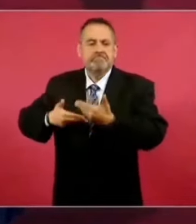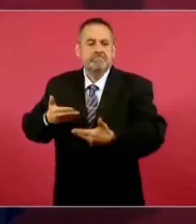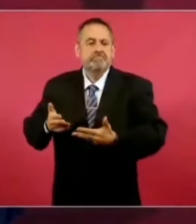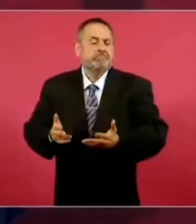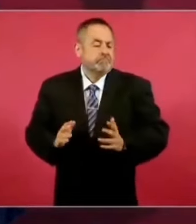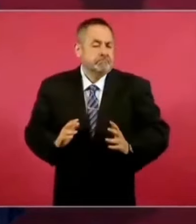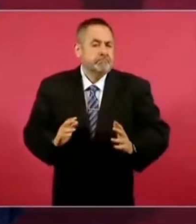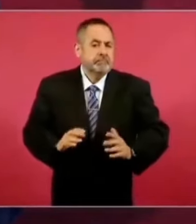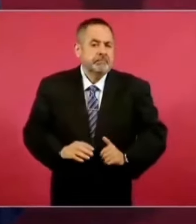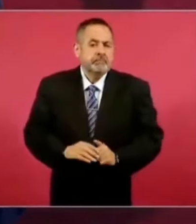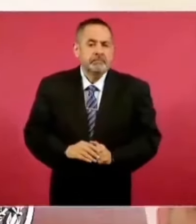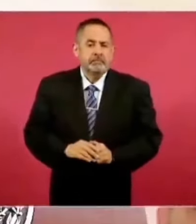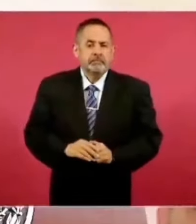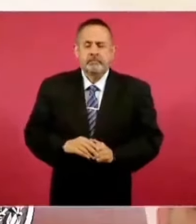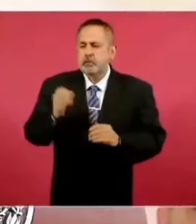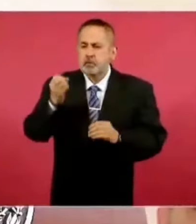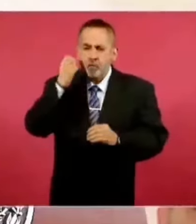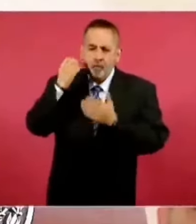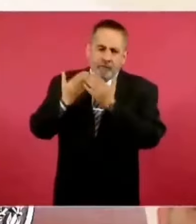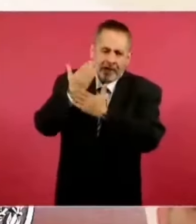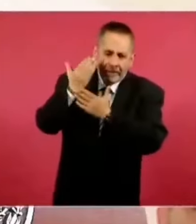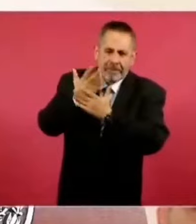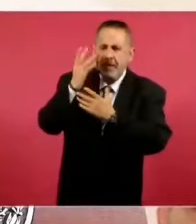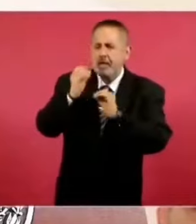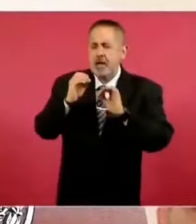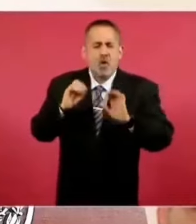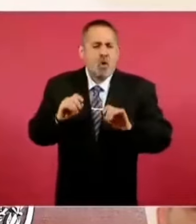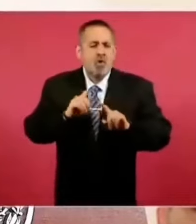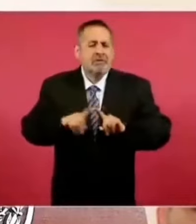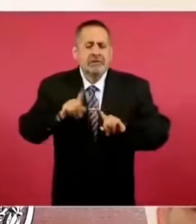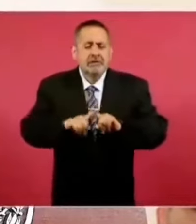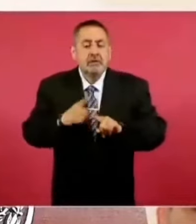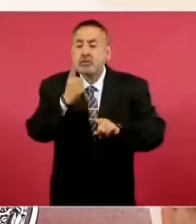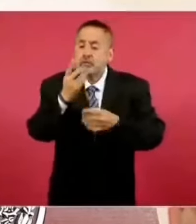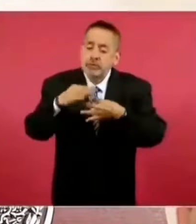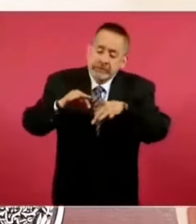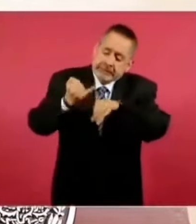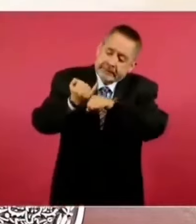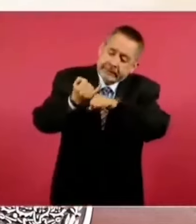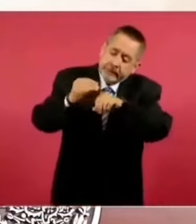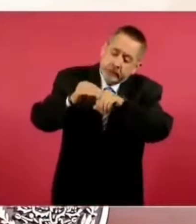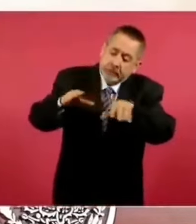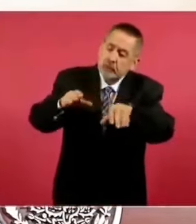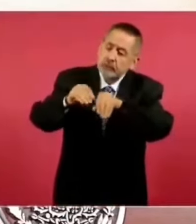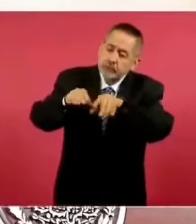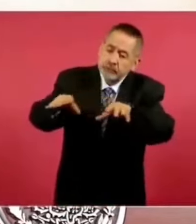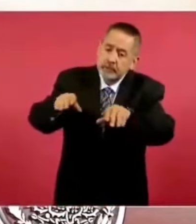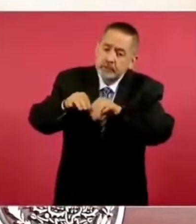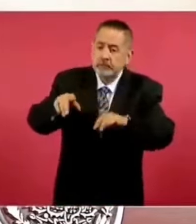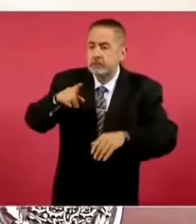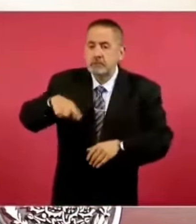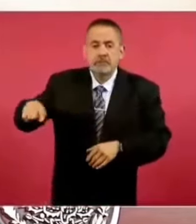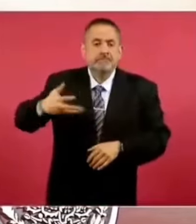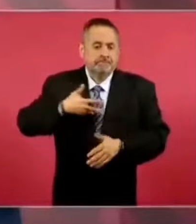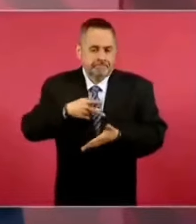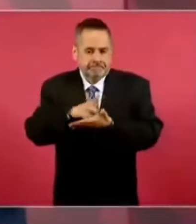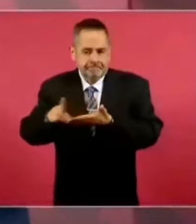llámese mañanera, como se llame, pero que se garantice el derecho a la